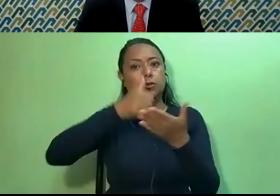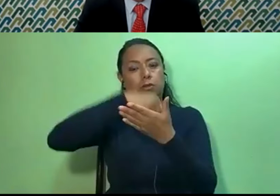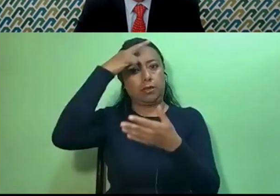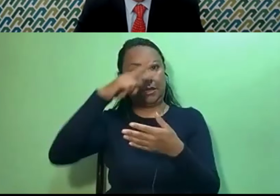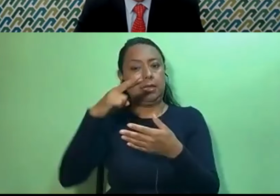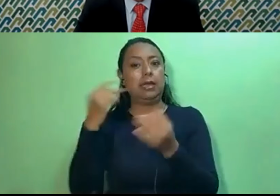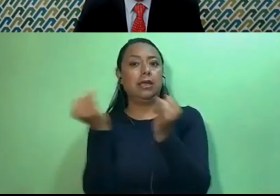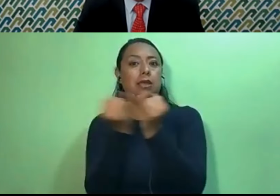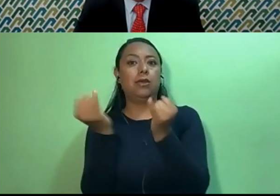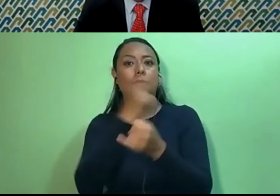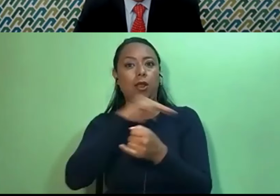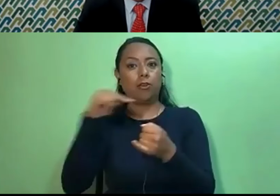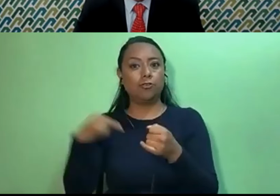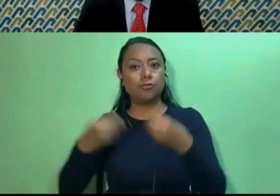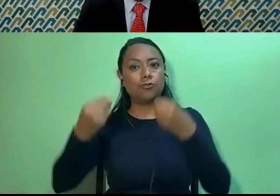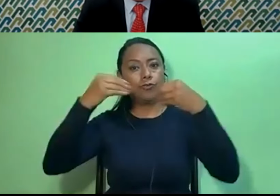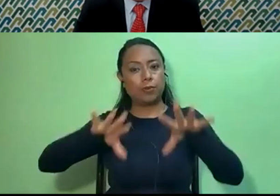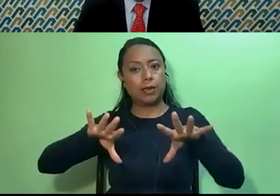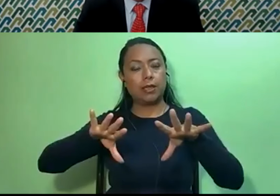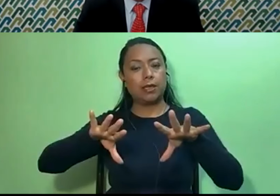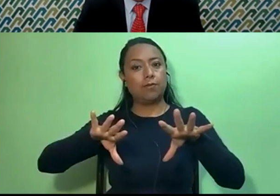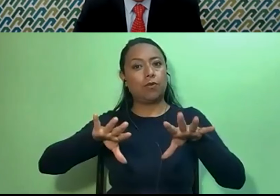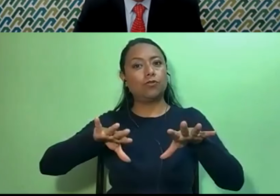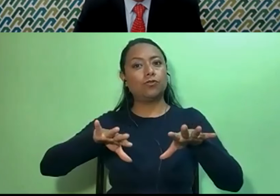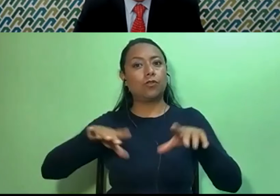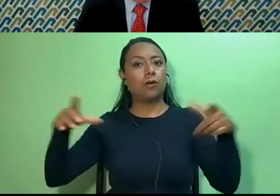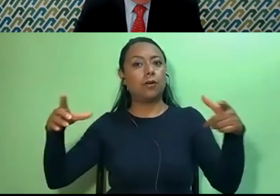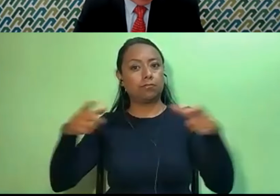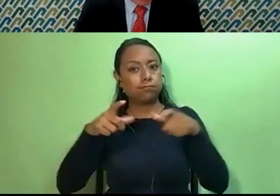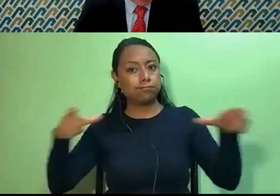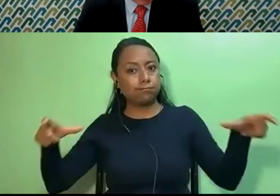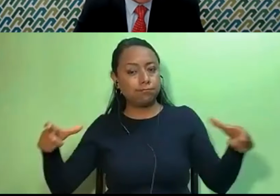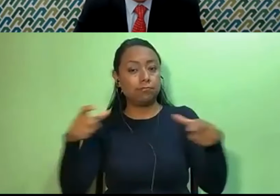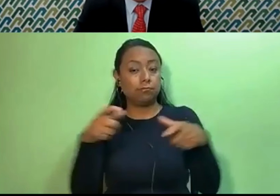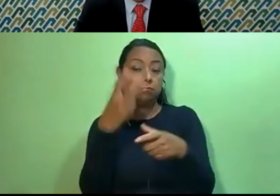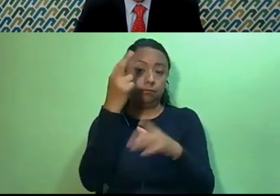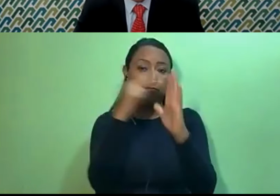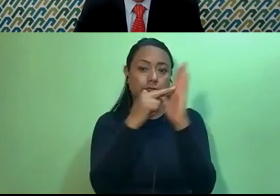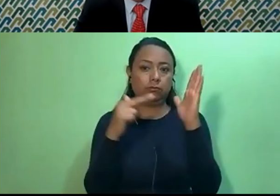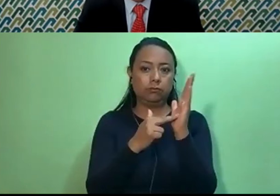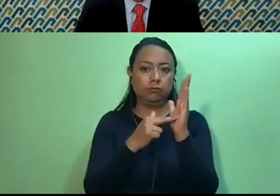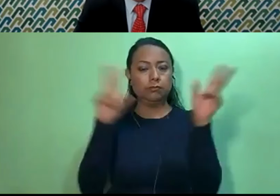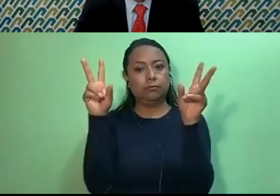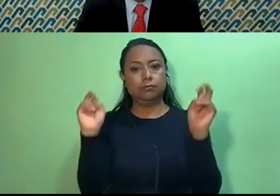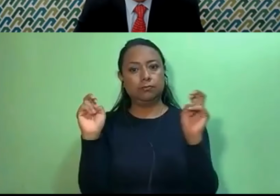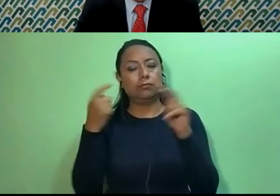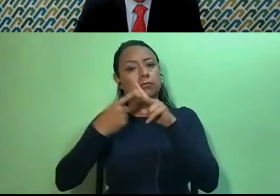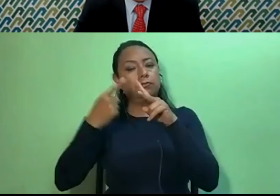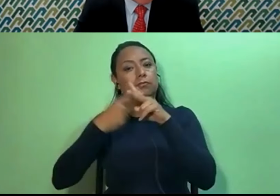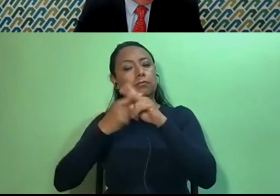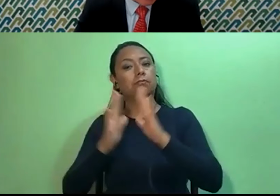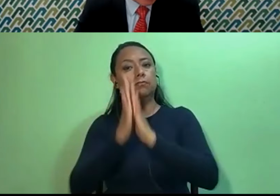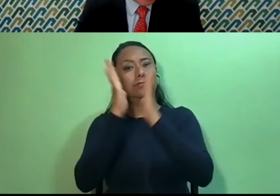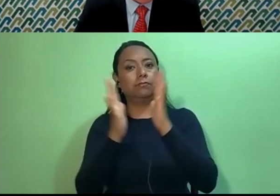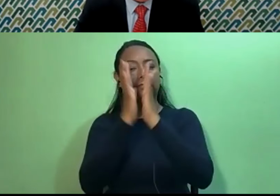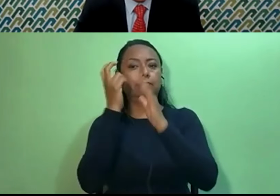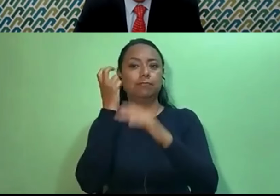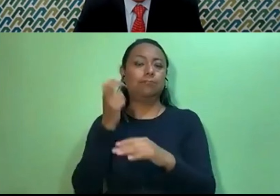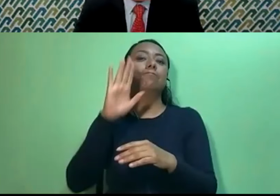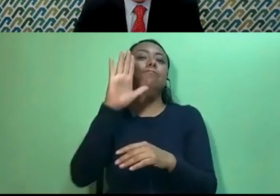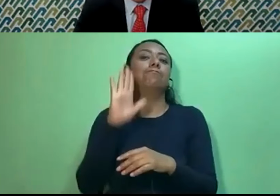perdiendo población y desde luego este tipo de reglas en materia del cálculo de participaciones pues tiene una